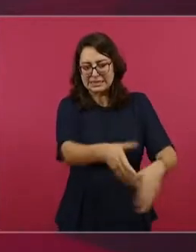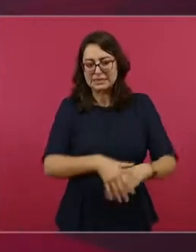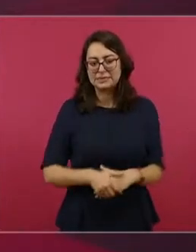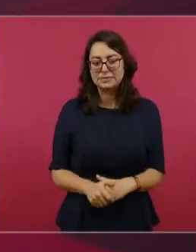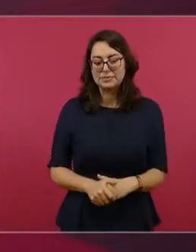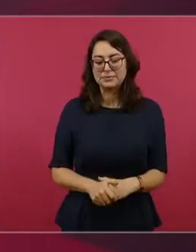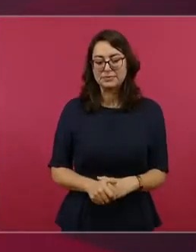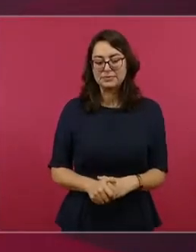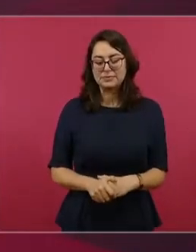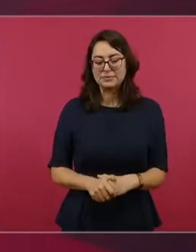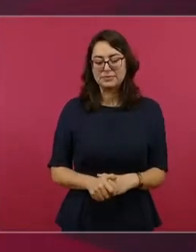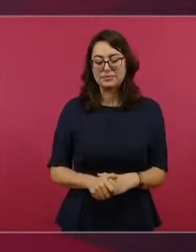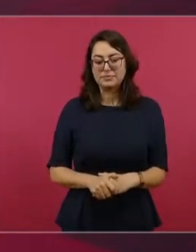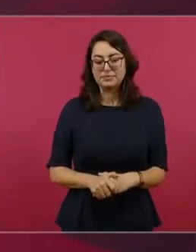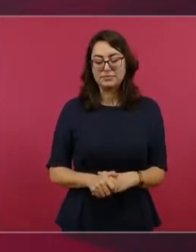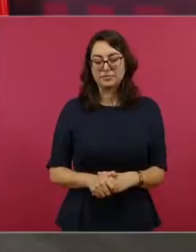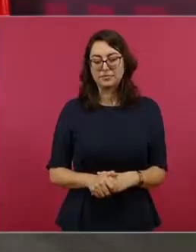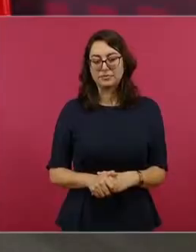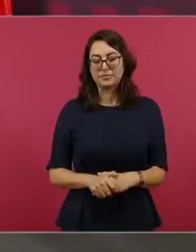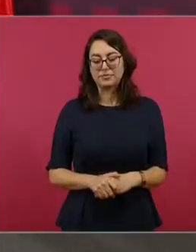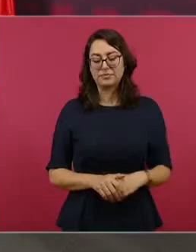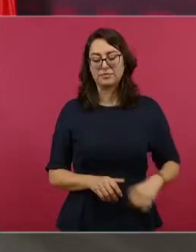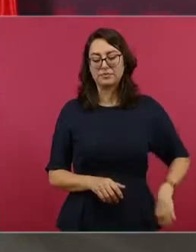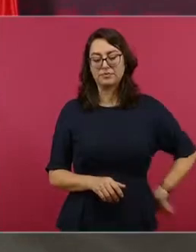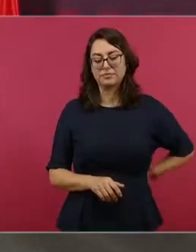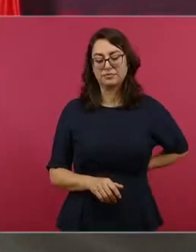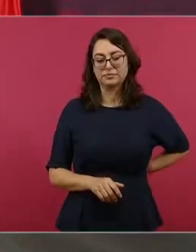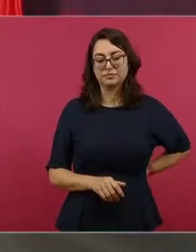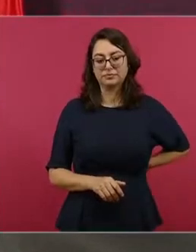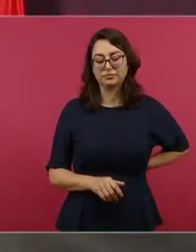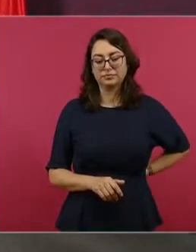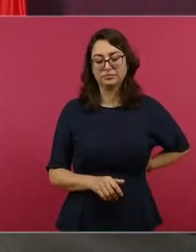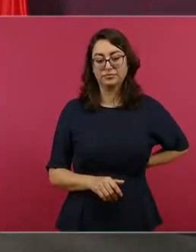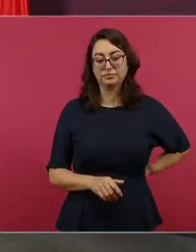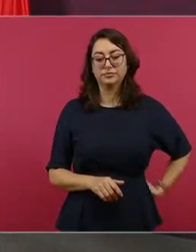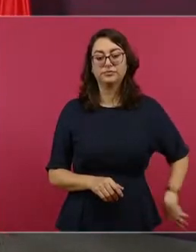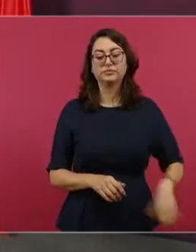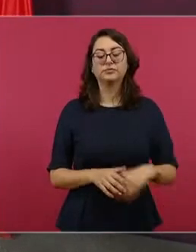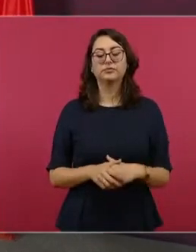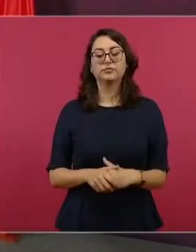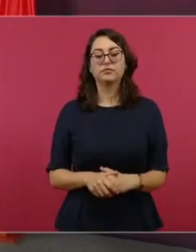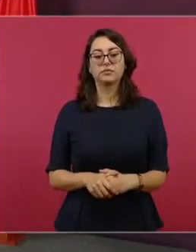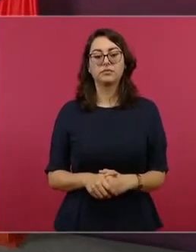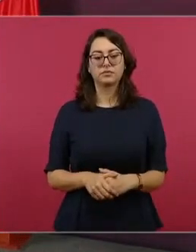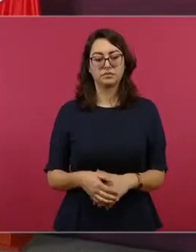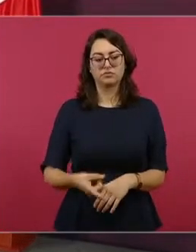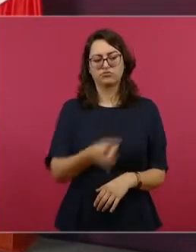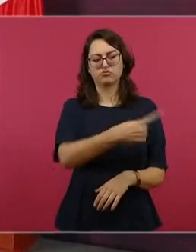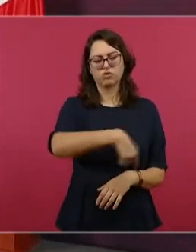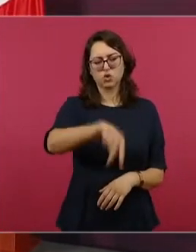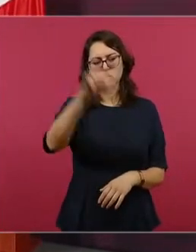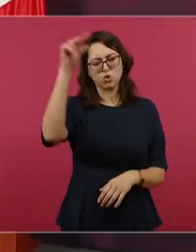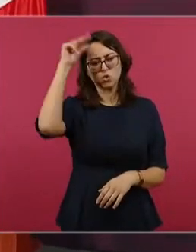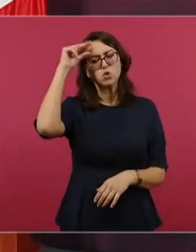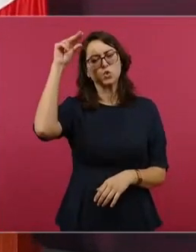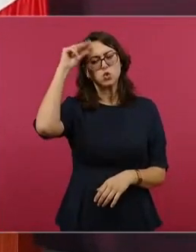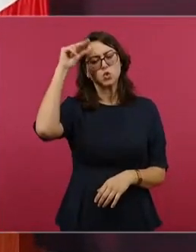de la sabiduría de los articulistas o intelectuales